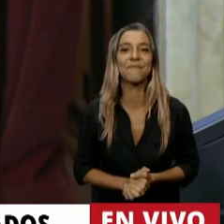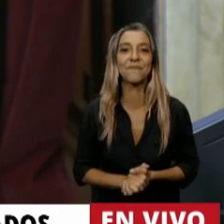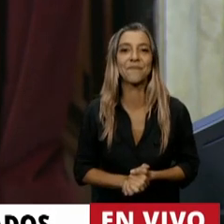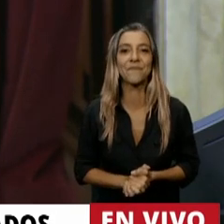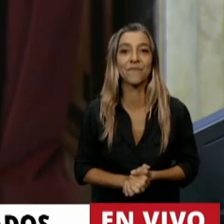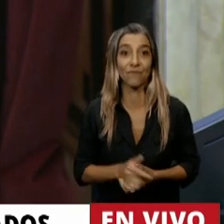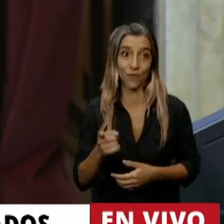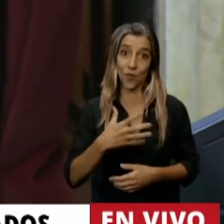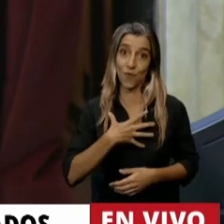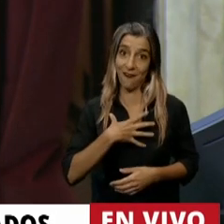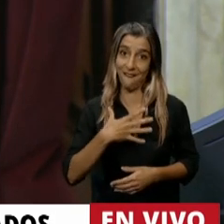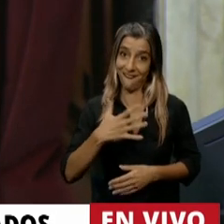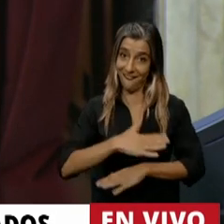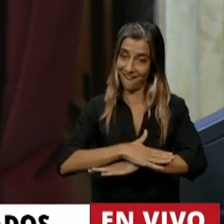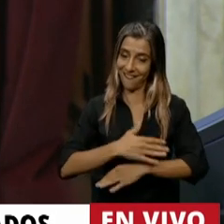Tiene carácter, sí.